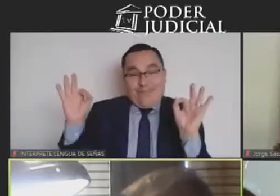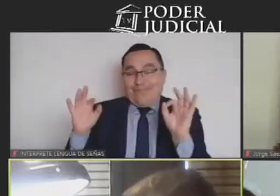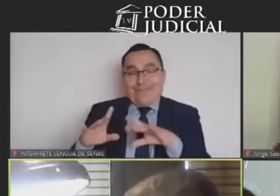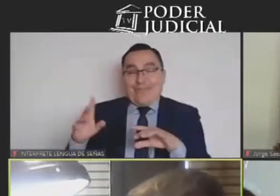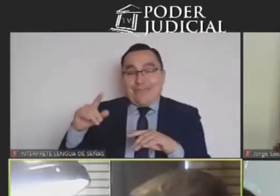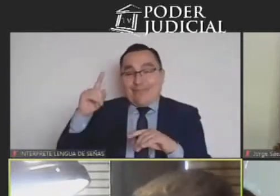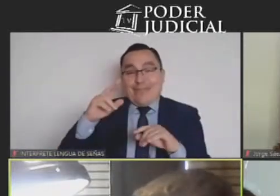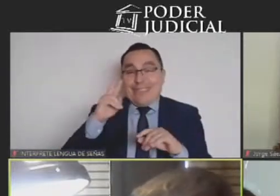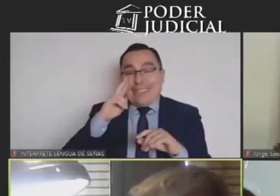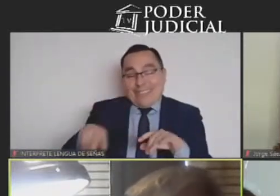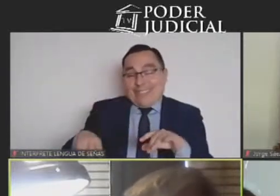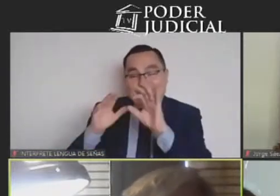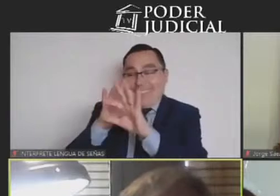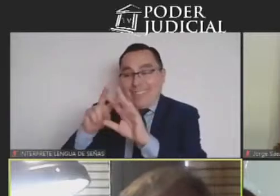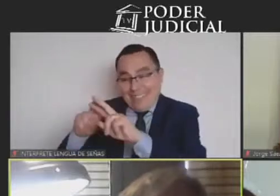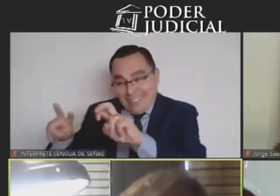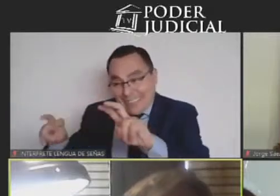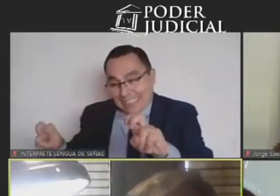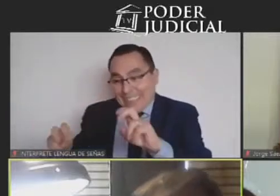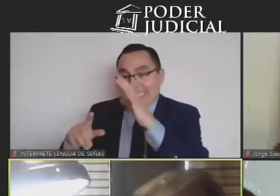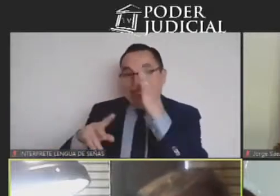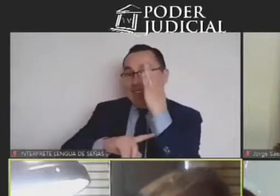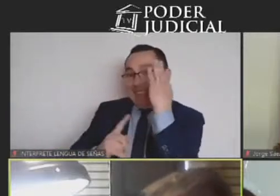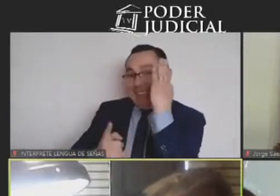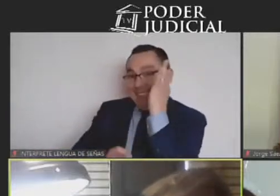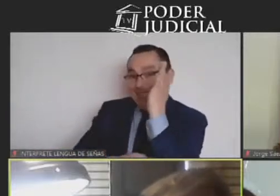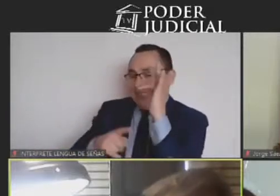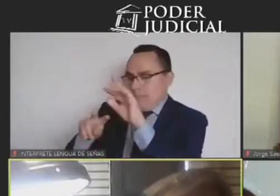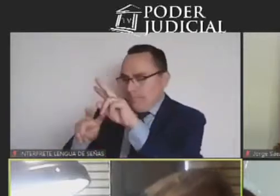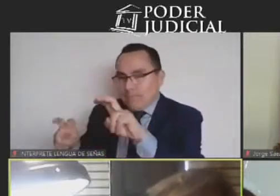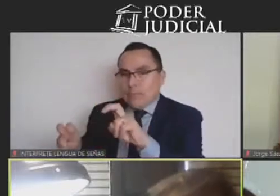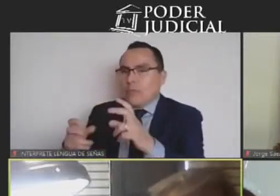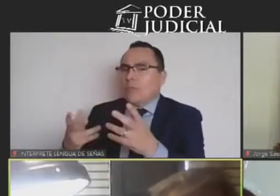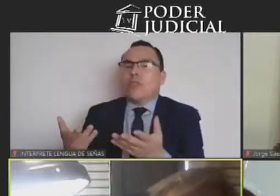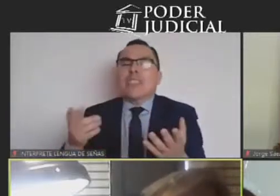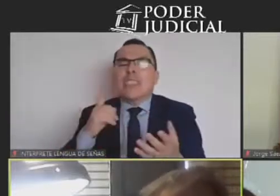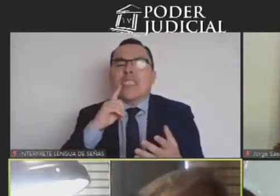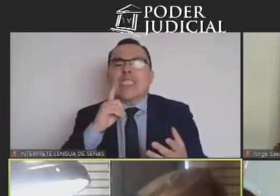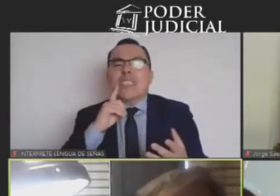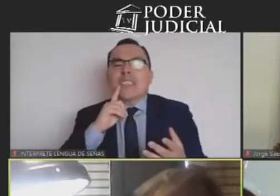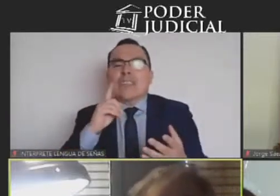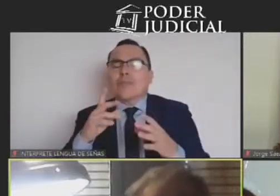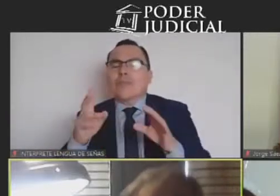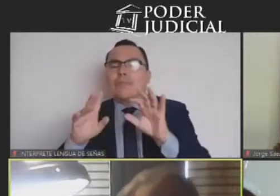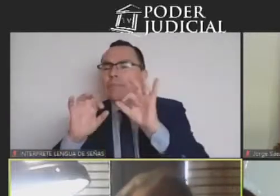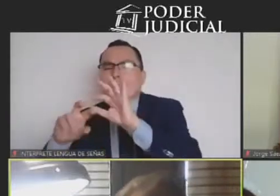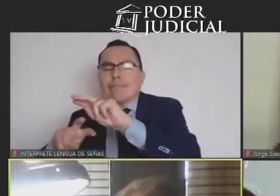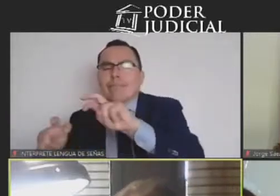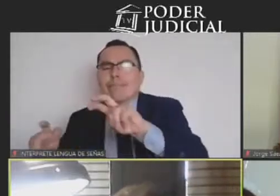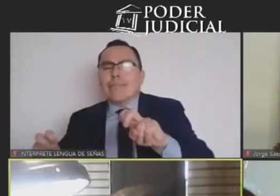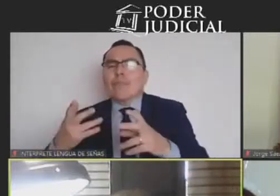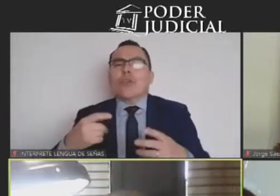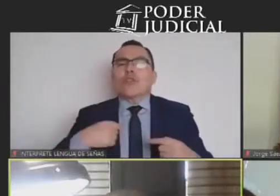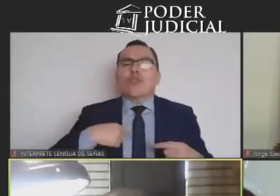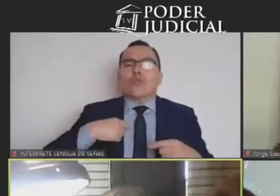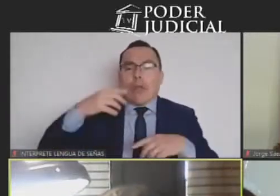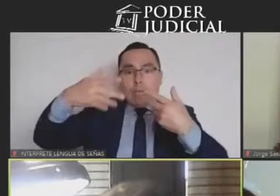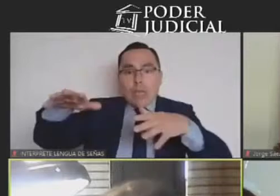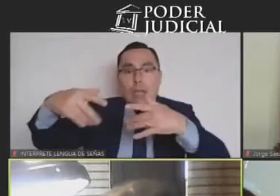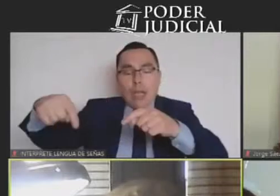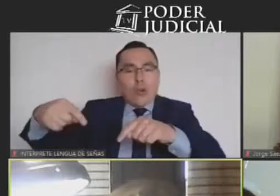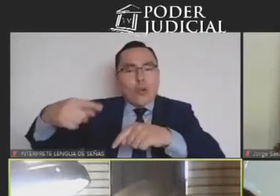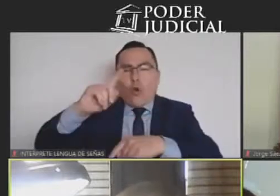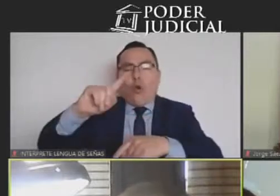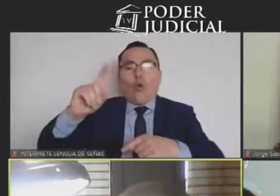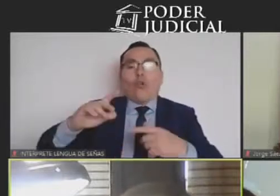en ese ámbito de las fiscalizaciones yo no me quiero referir a lo que ya existe, sino que quiero referirme solamente a